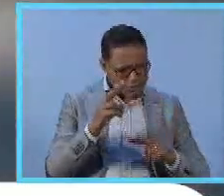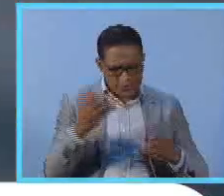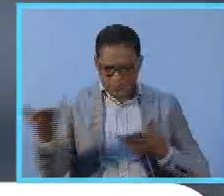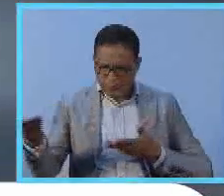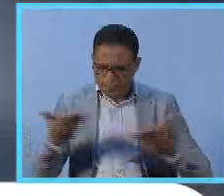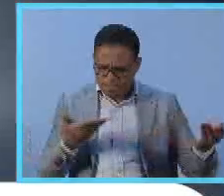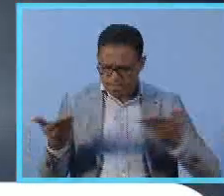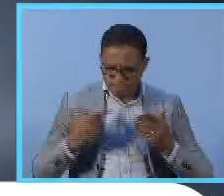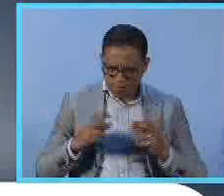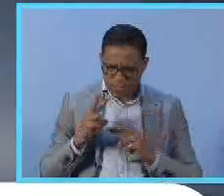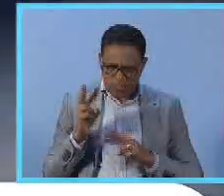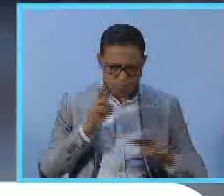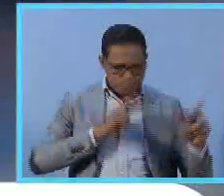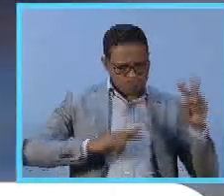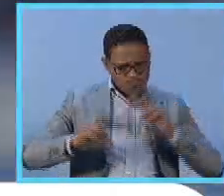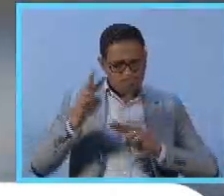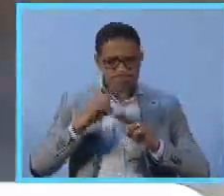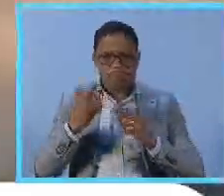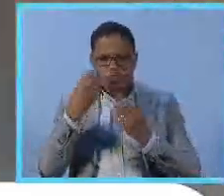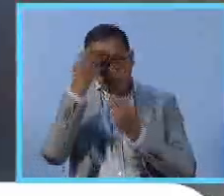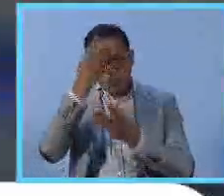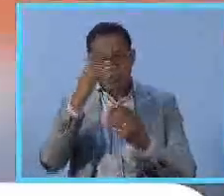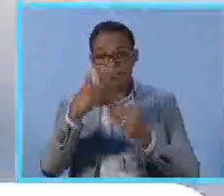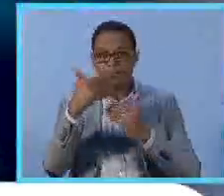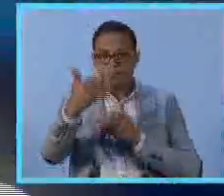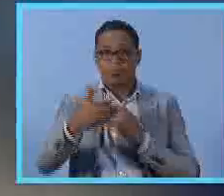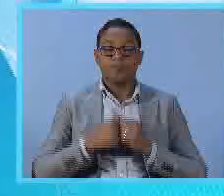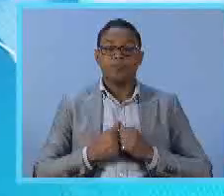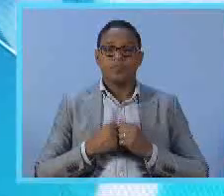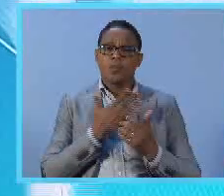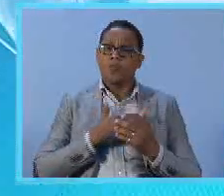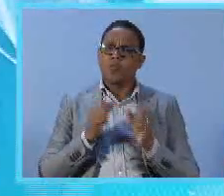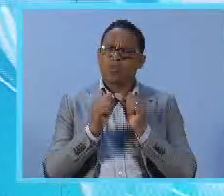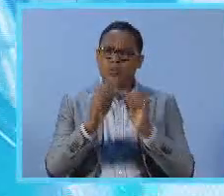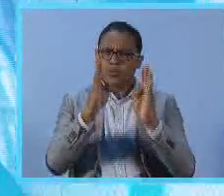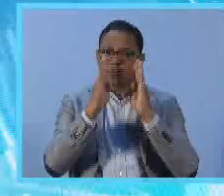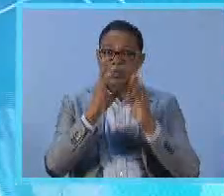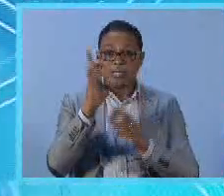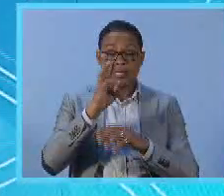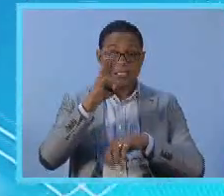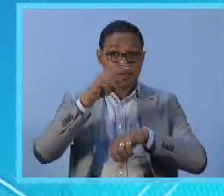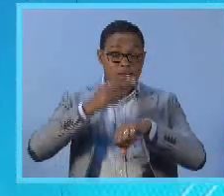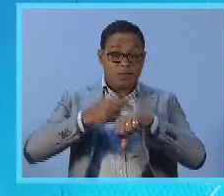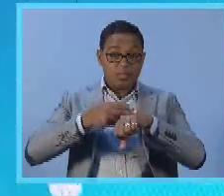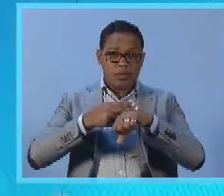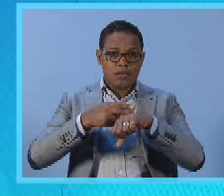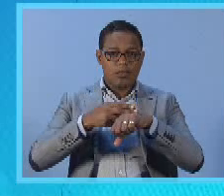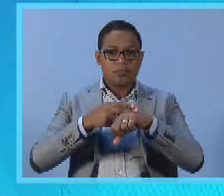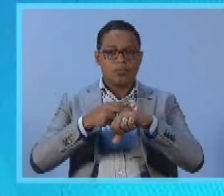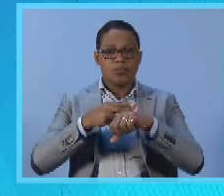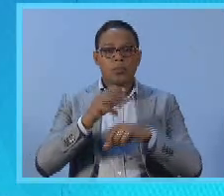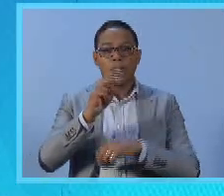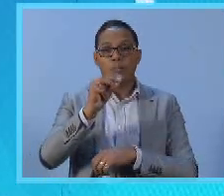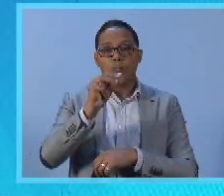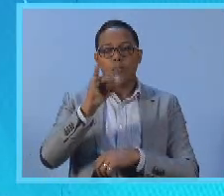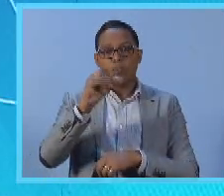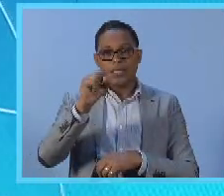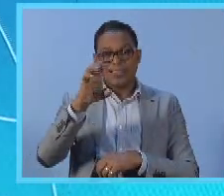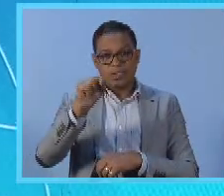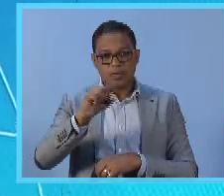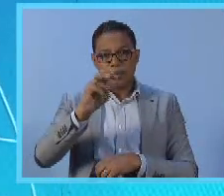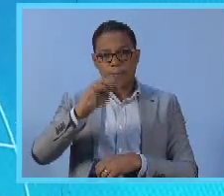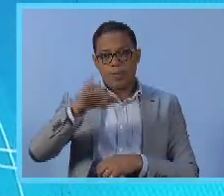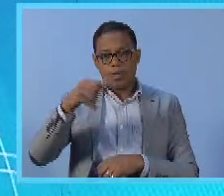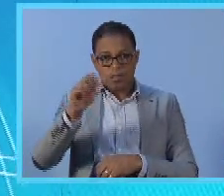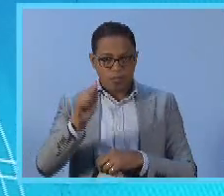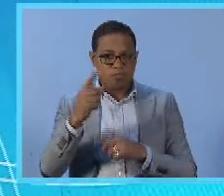a todos los heridos. Mantenga la sintonía con nosotros a las 6 de la tarde. El periodista Moisés Mejía se trasladó allí a la zona,